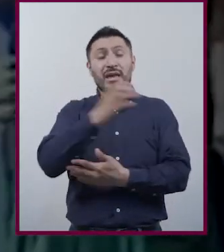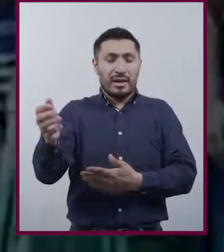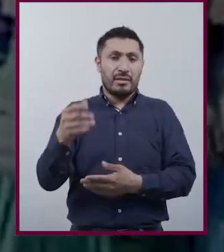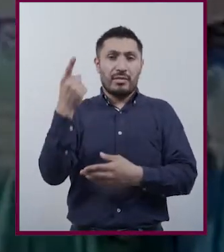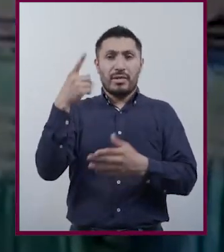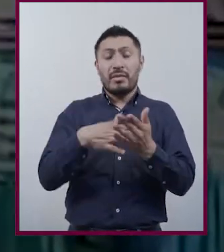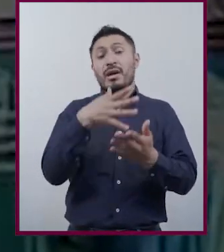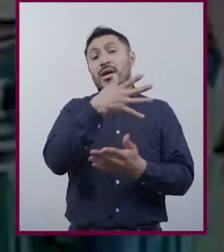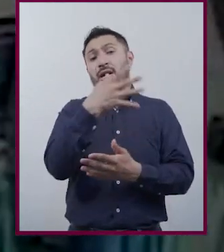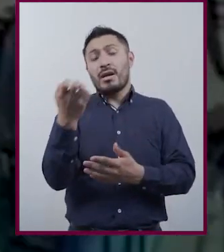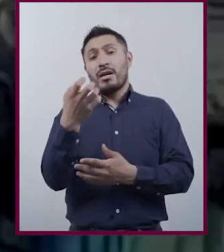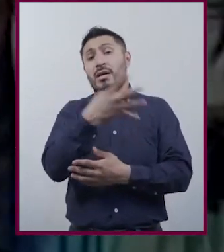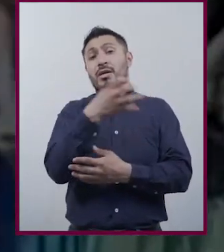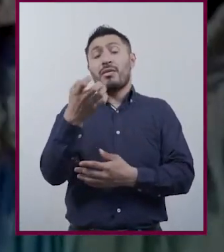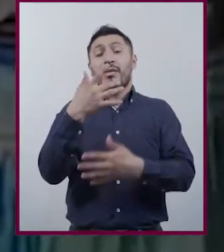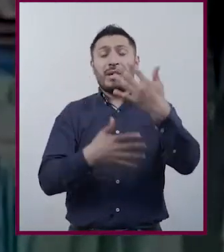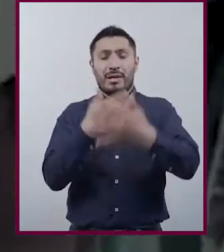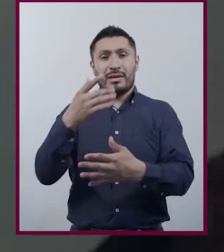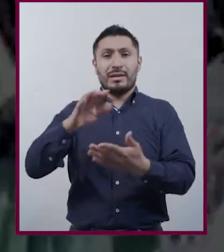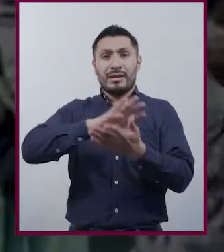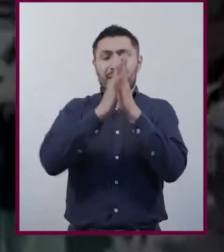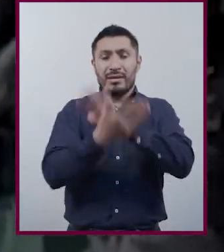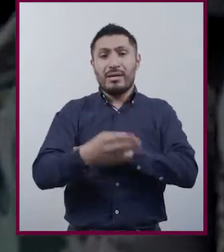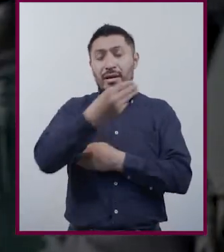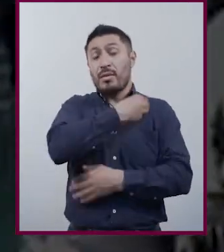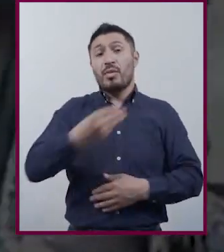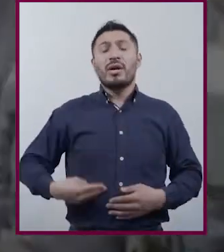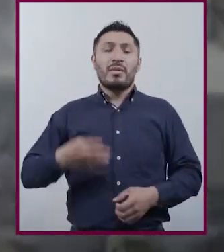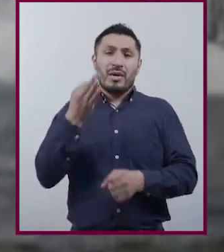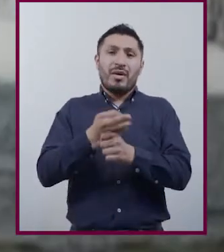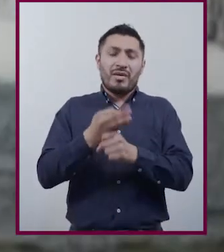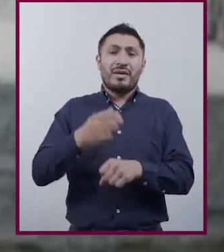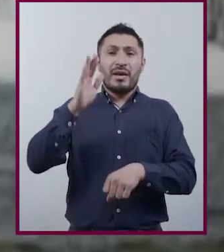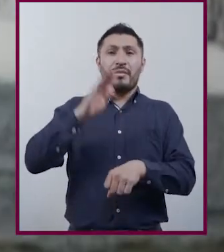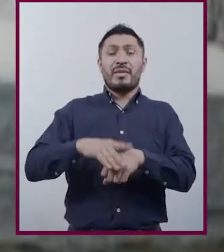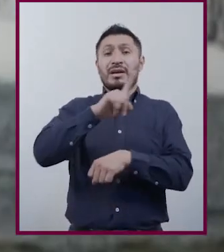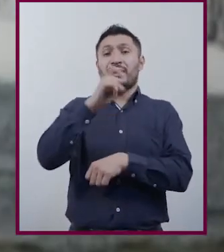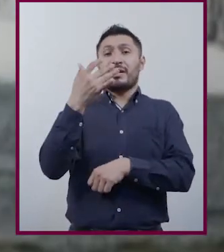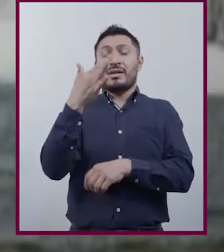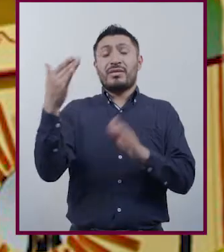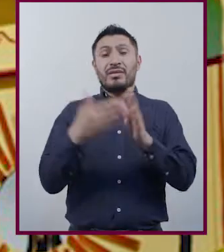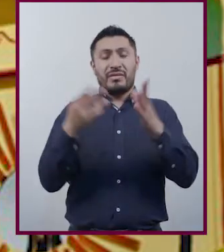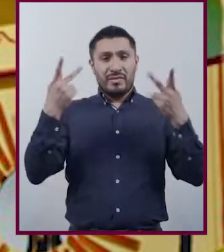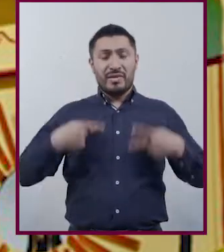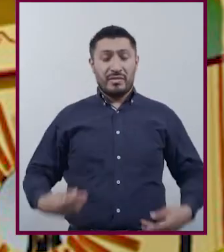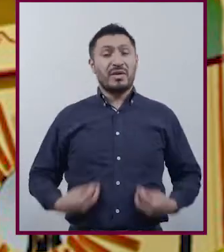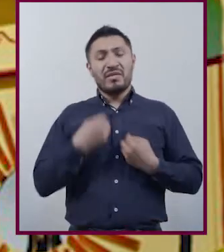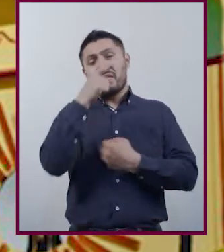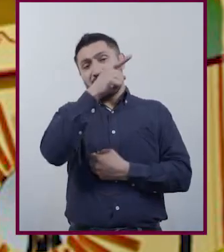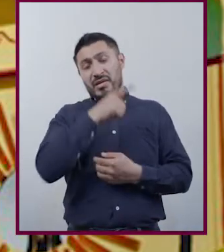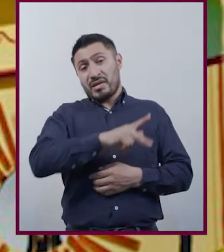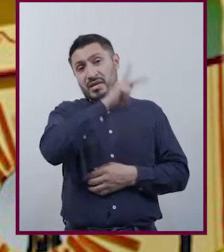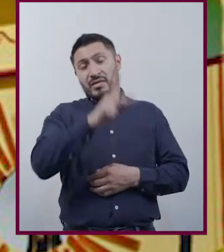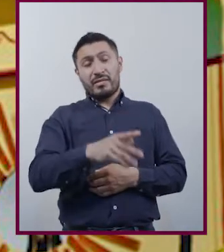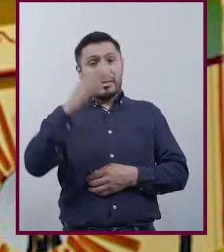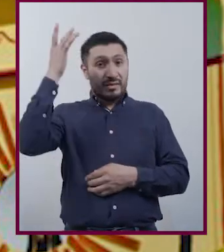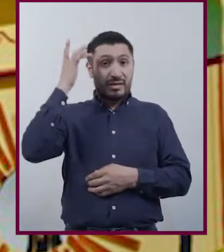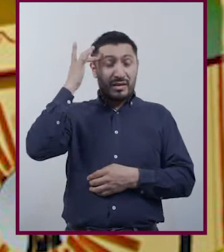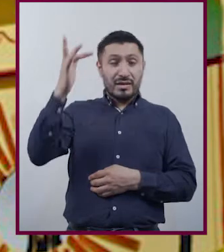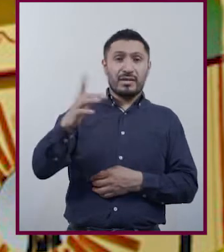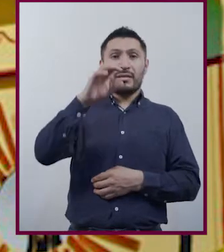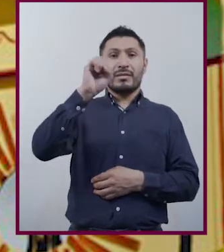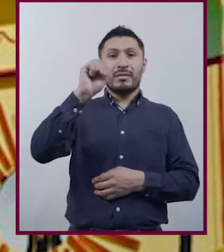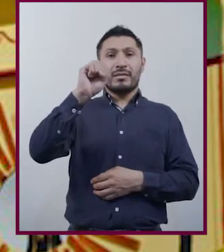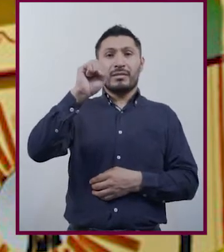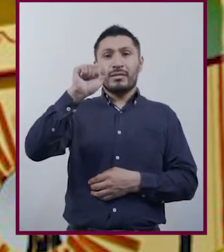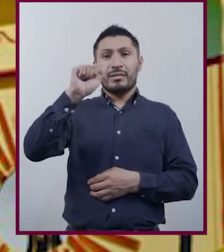se convirtió en municipio y actualmente cuenta con más de 150,000 habitantes. Su santo patrón es San